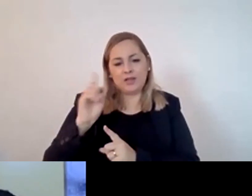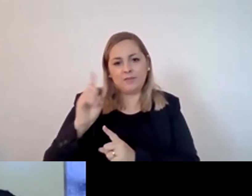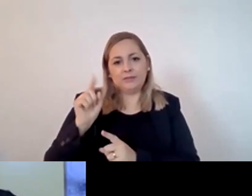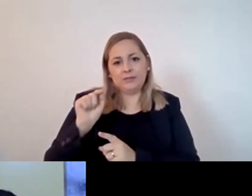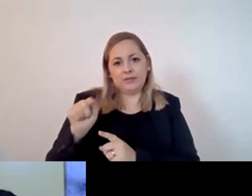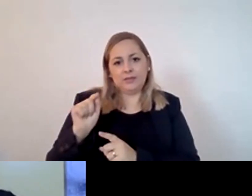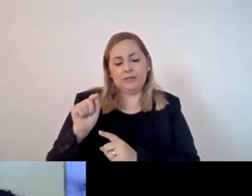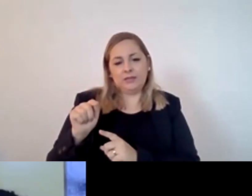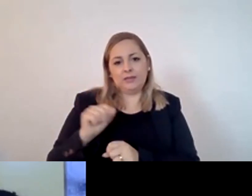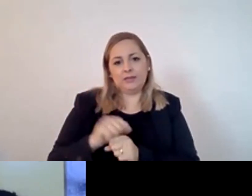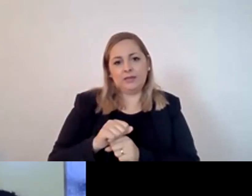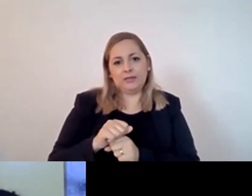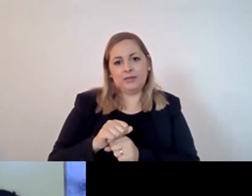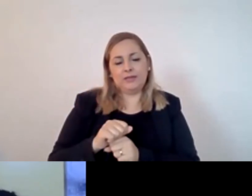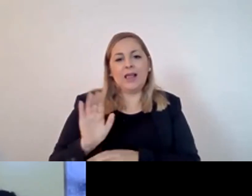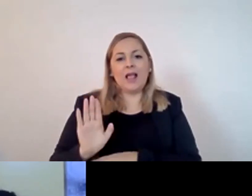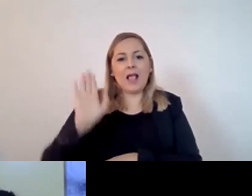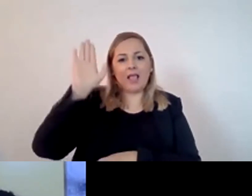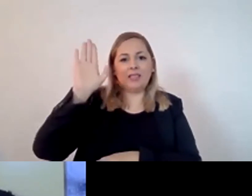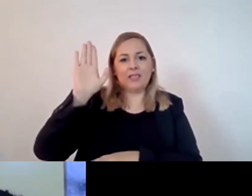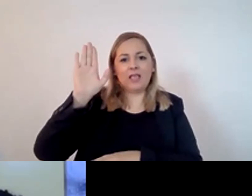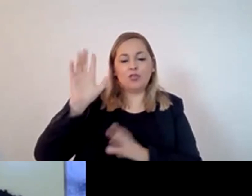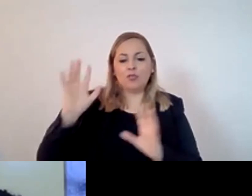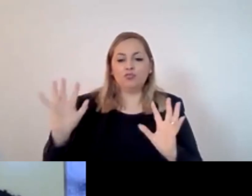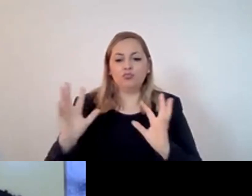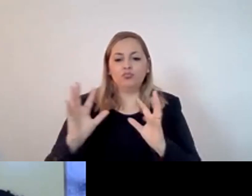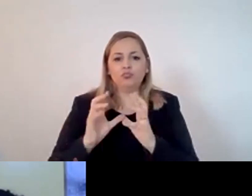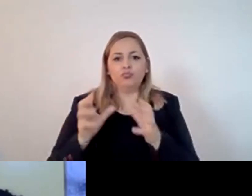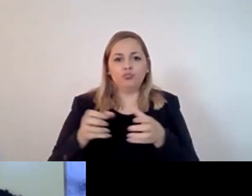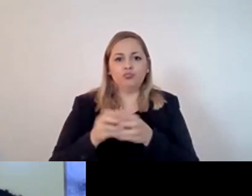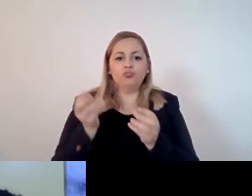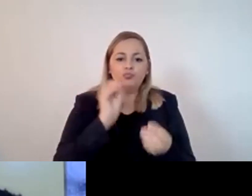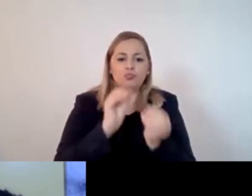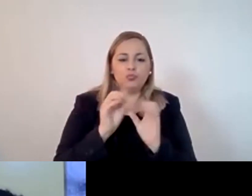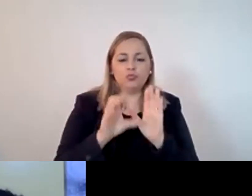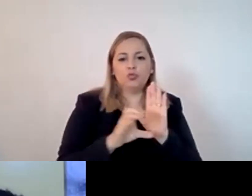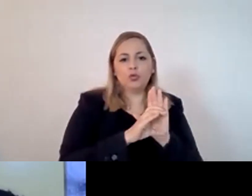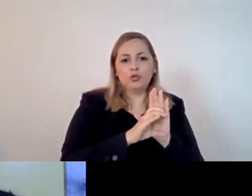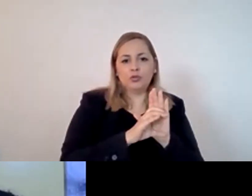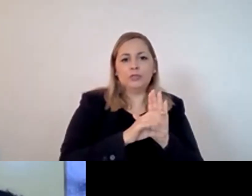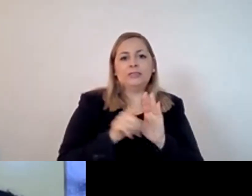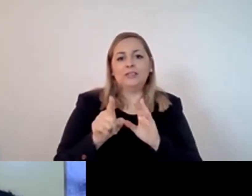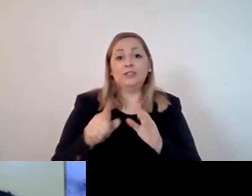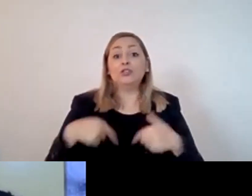que fue candidato a constituyente en Santiago, Pablo Selles. Así que los